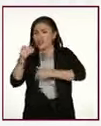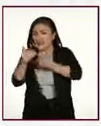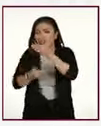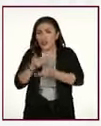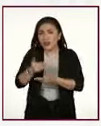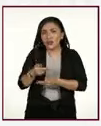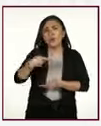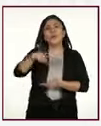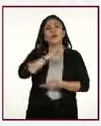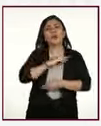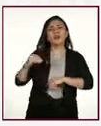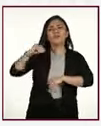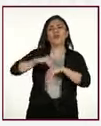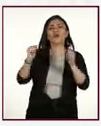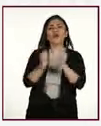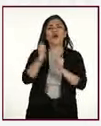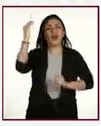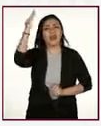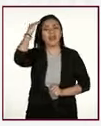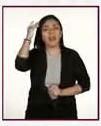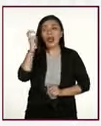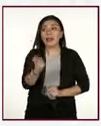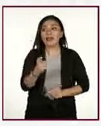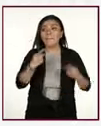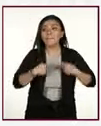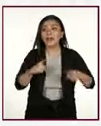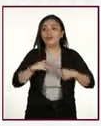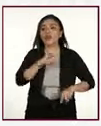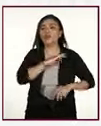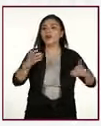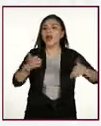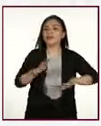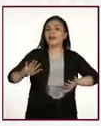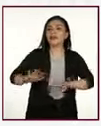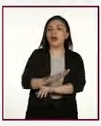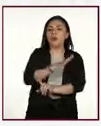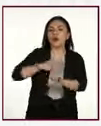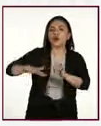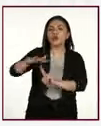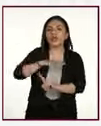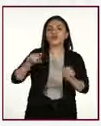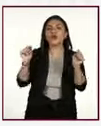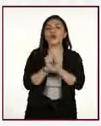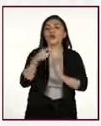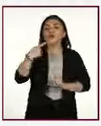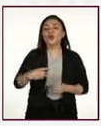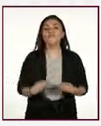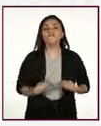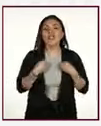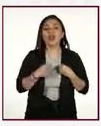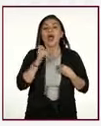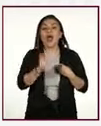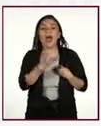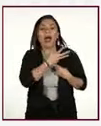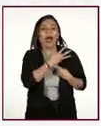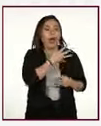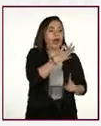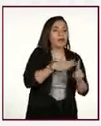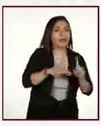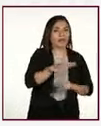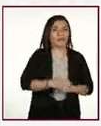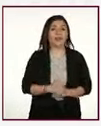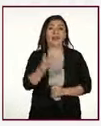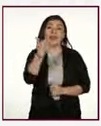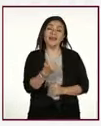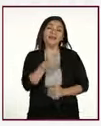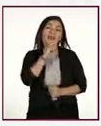pueden tener agentes de cambio y son personas que pueden cambiar sus contextos a partir de lo que tienen y con lo que tienen. Y bueno, la